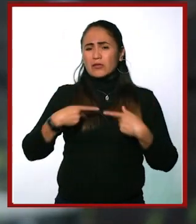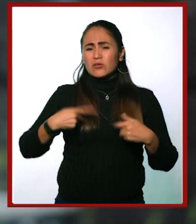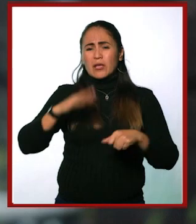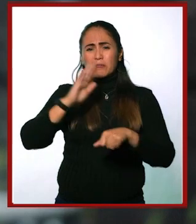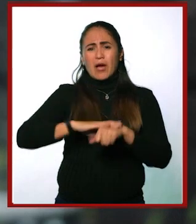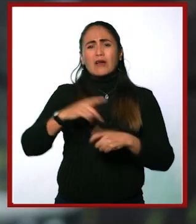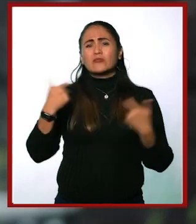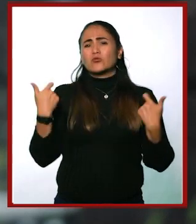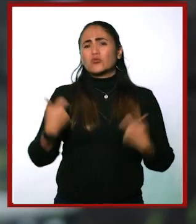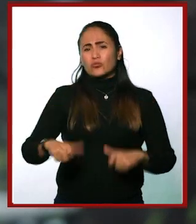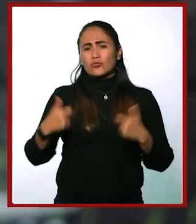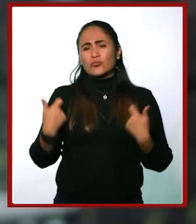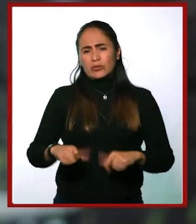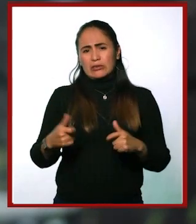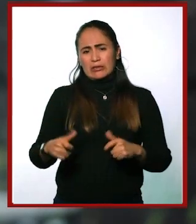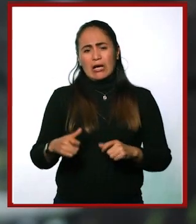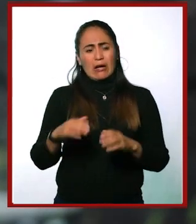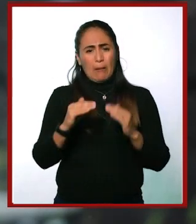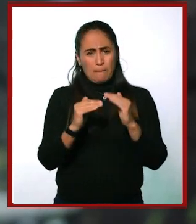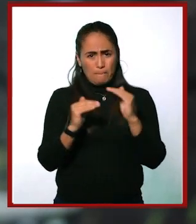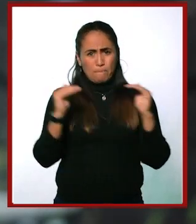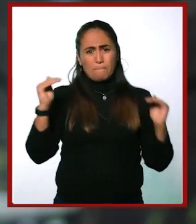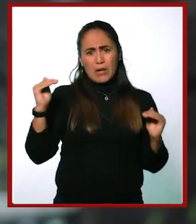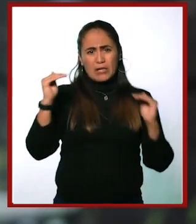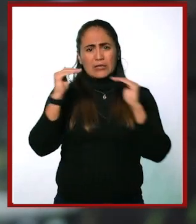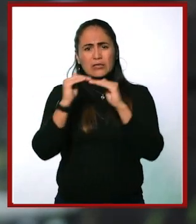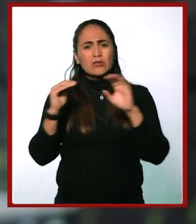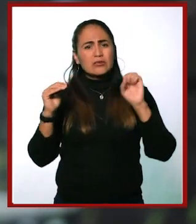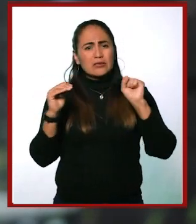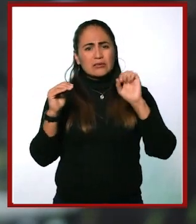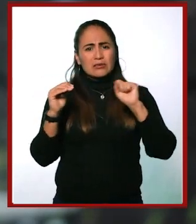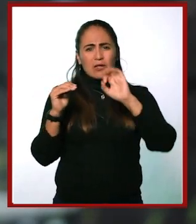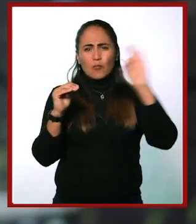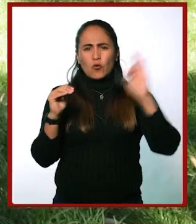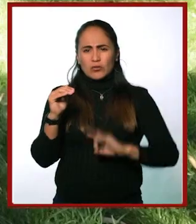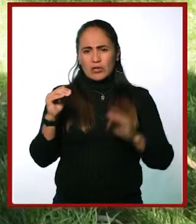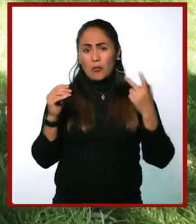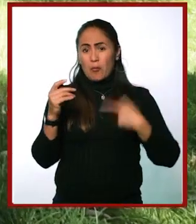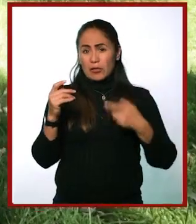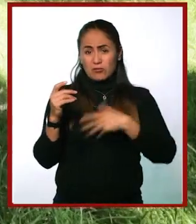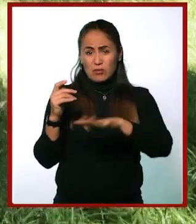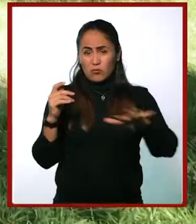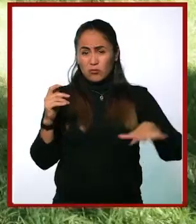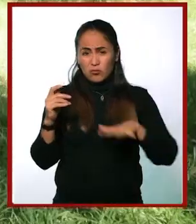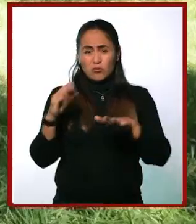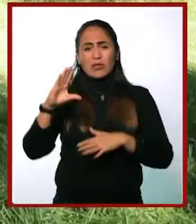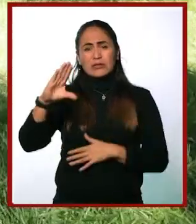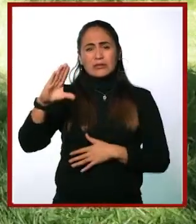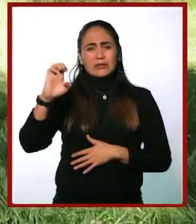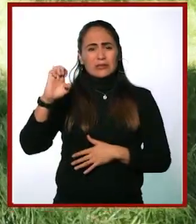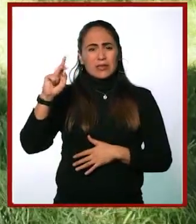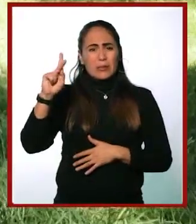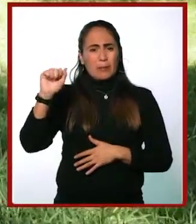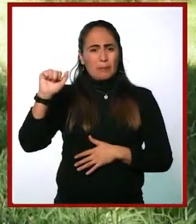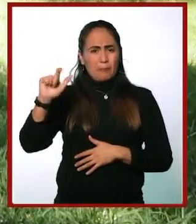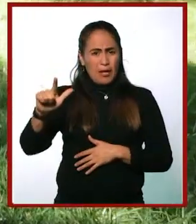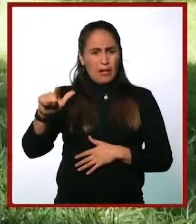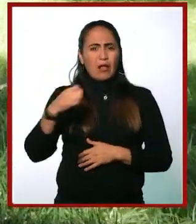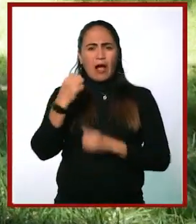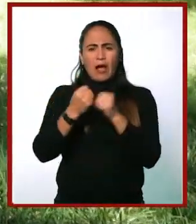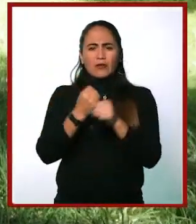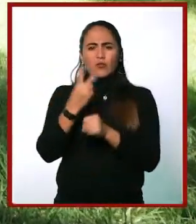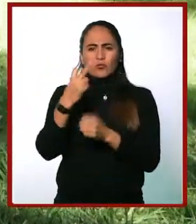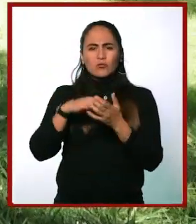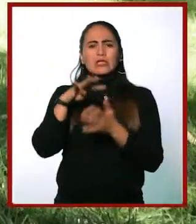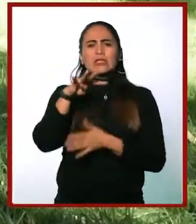población equivale aproximadamente al ingreso del 60% de la población. También la CEPAL en el 2019 advierte